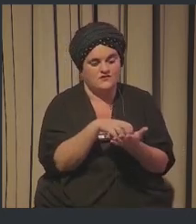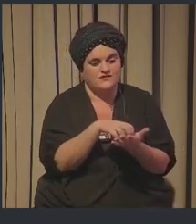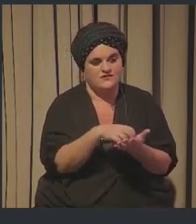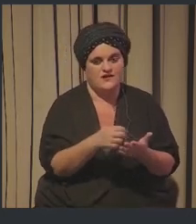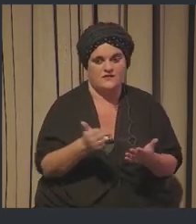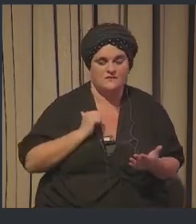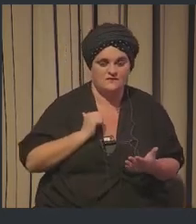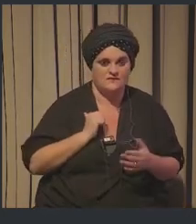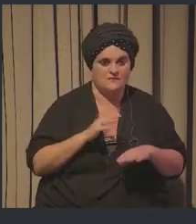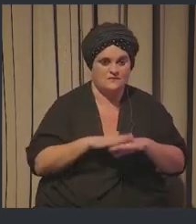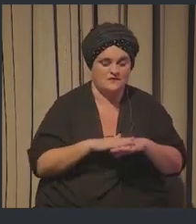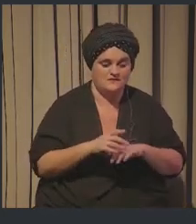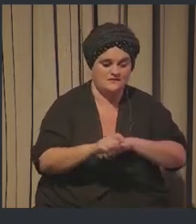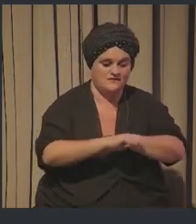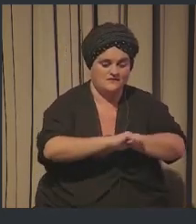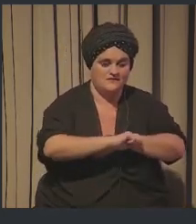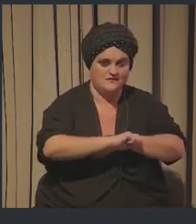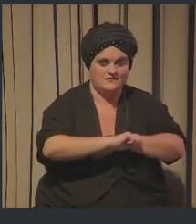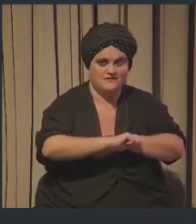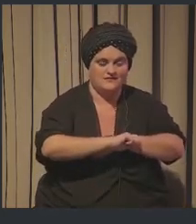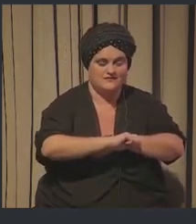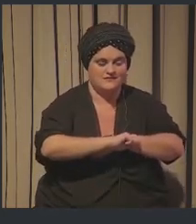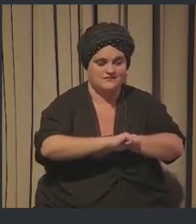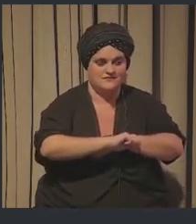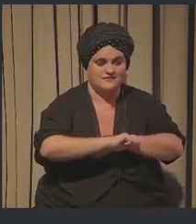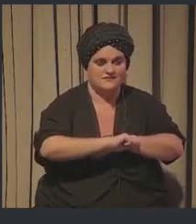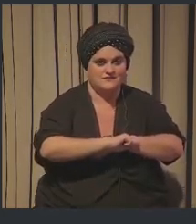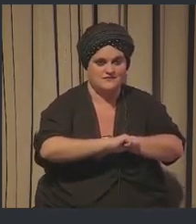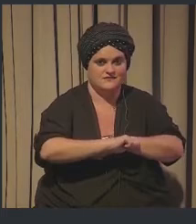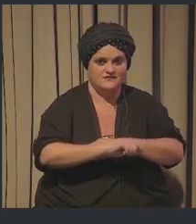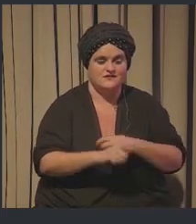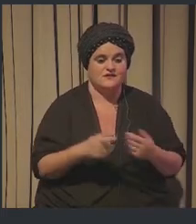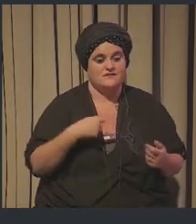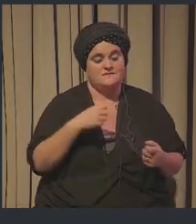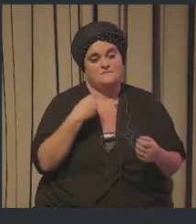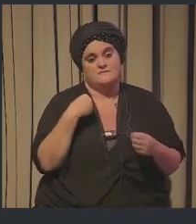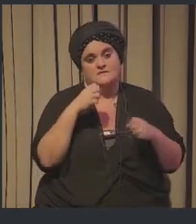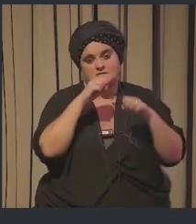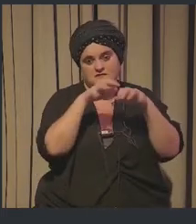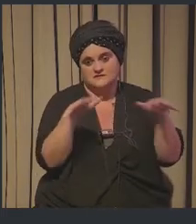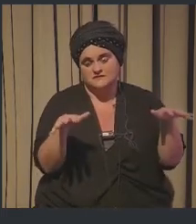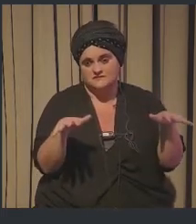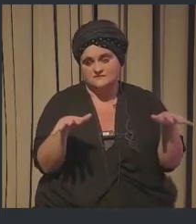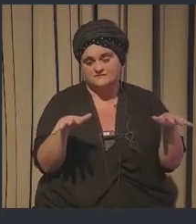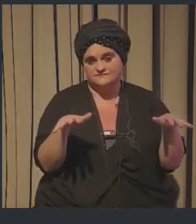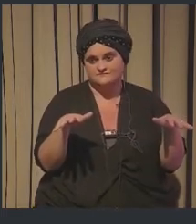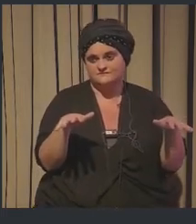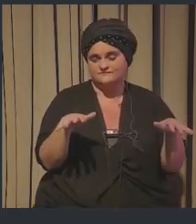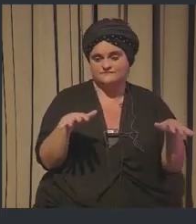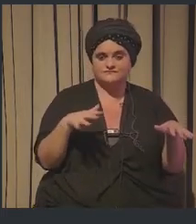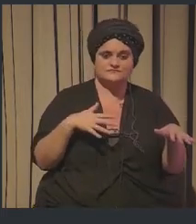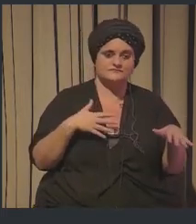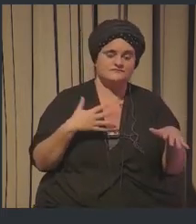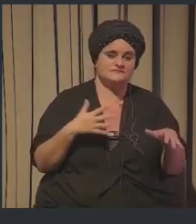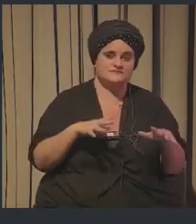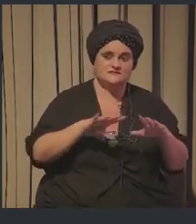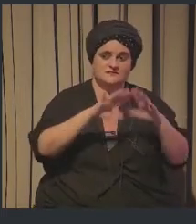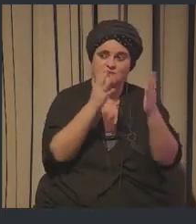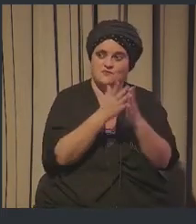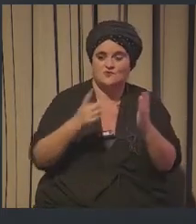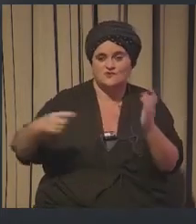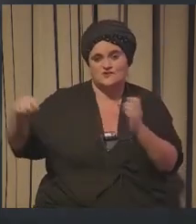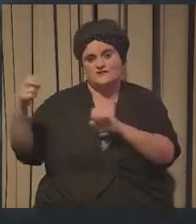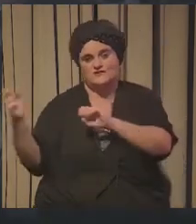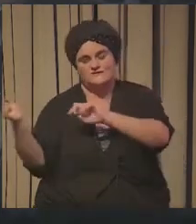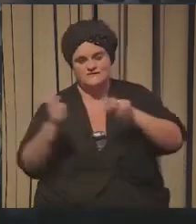como parte de mi estrategia para tener éxito. Ese es mi mensaje desde el otro ala de la familia. Muchísimas gracias, ha